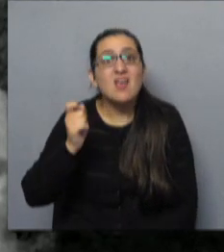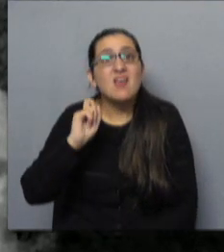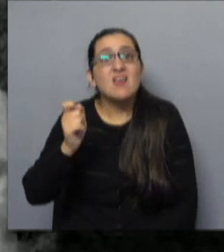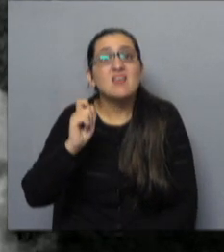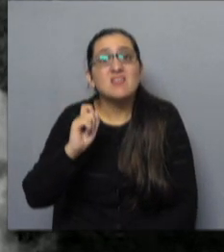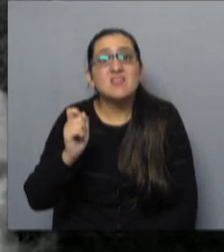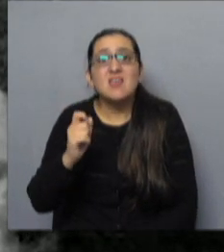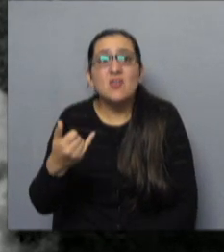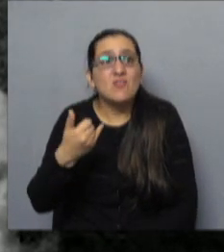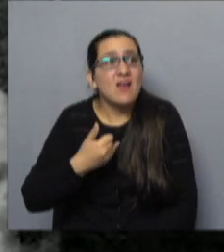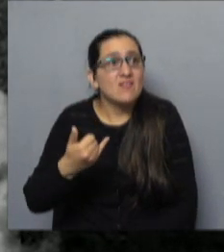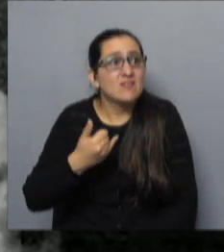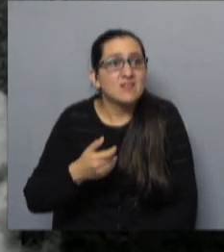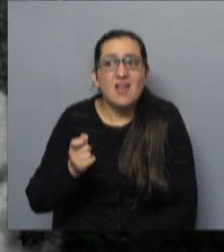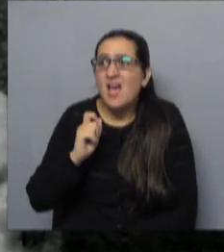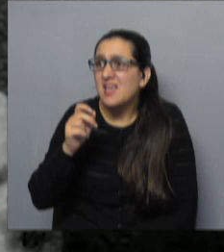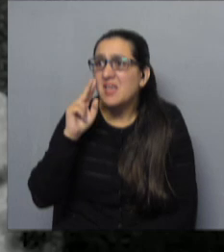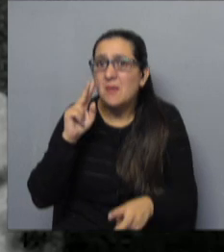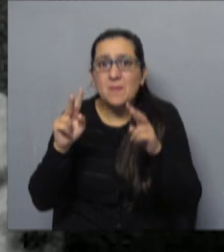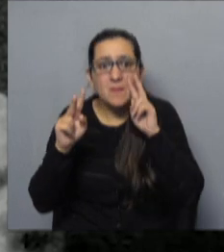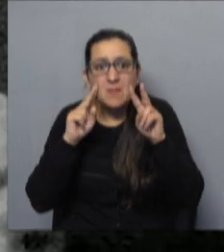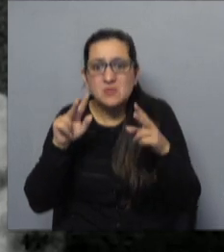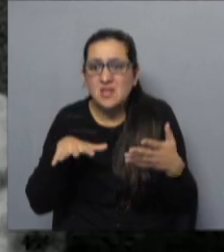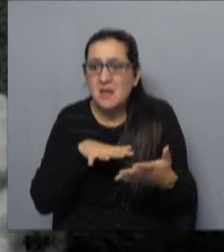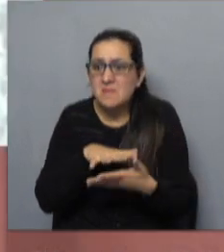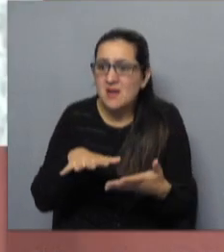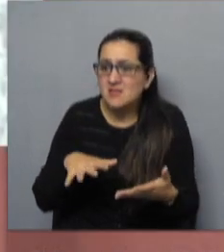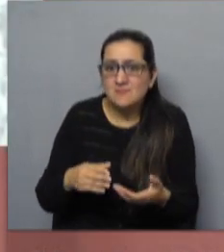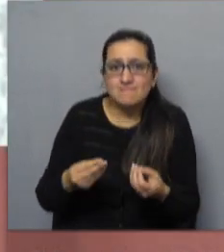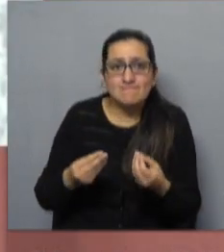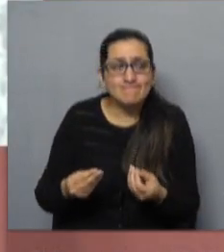a dar noticias? ¿A quién vemos en una plaza?